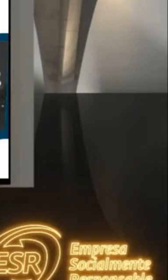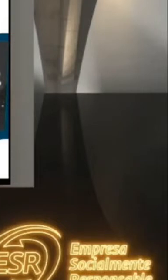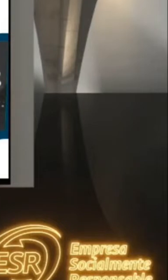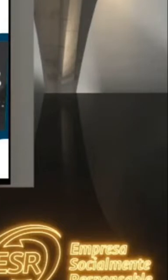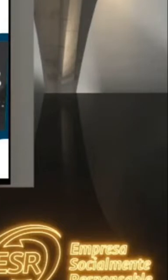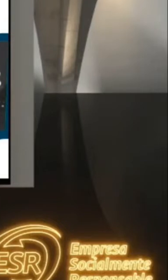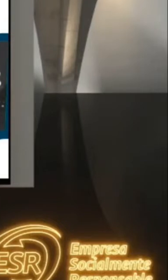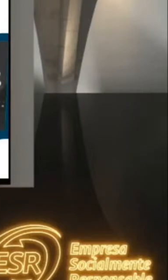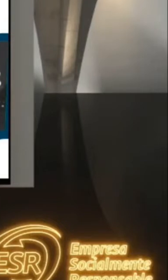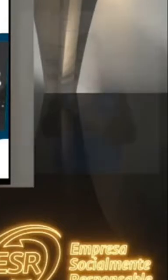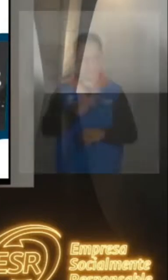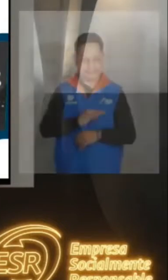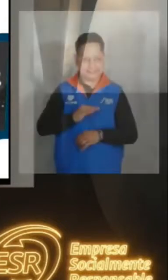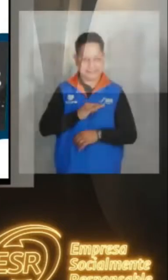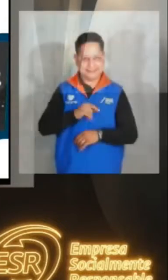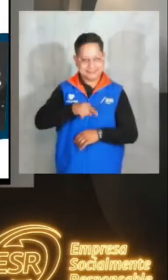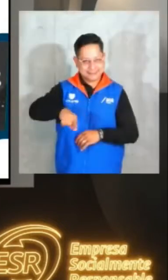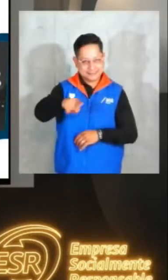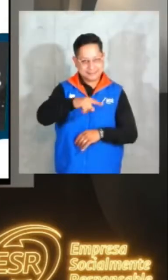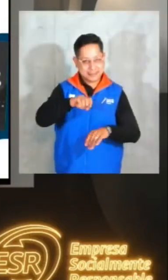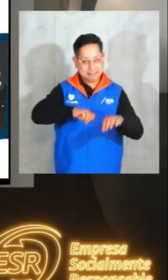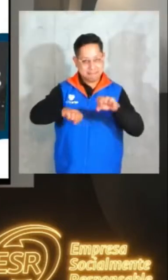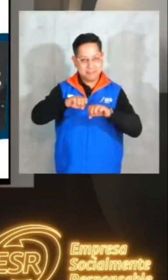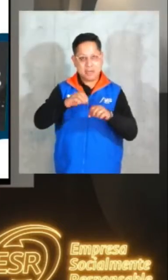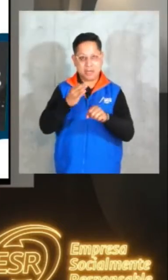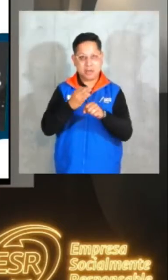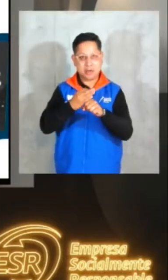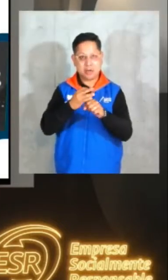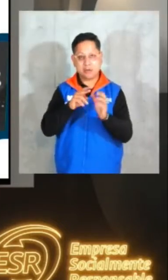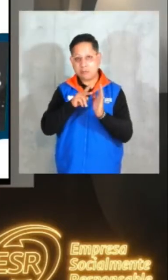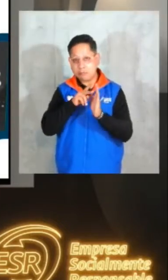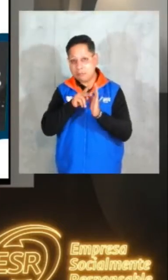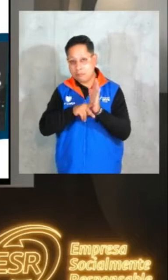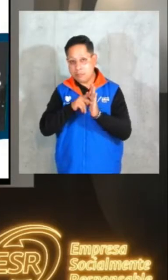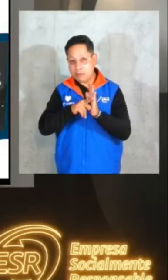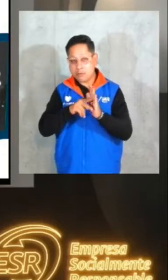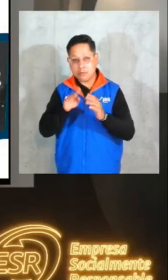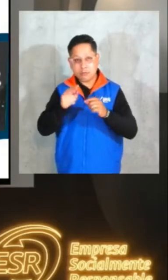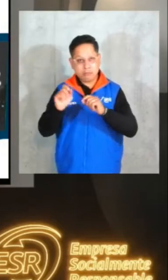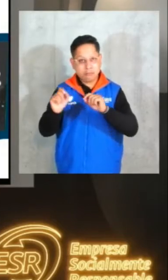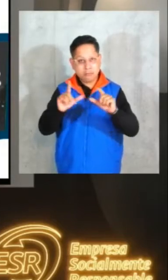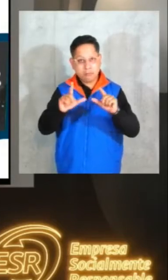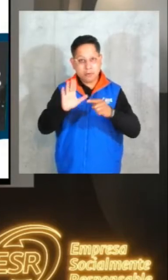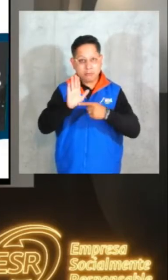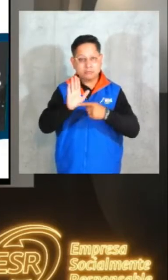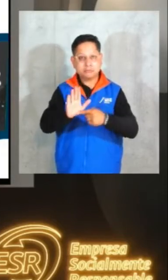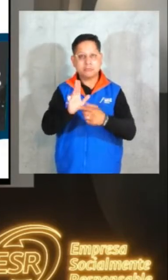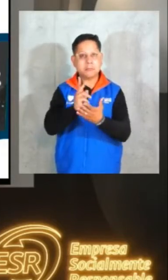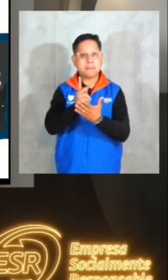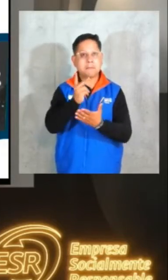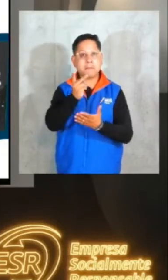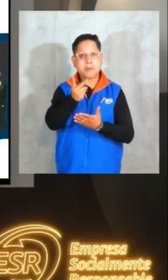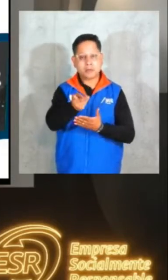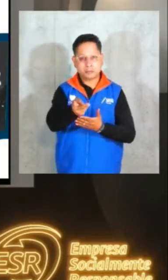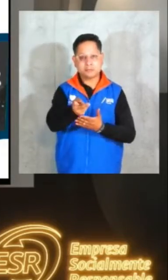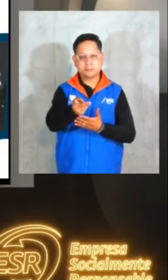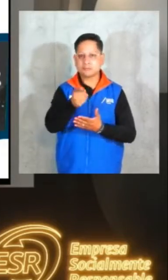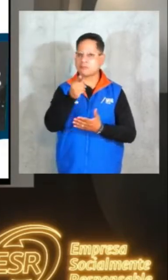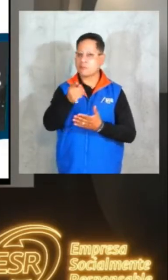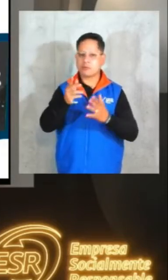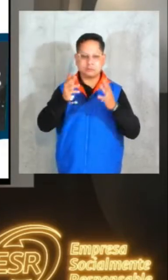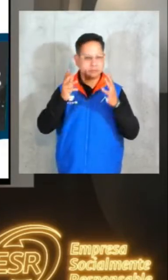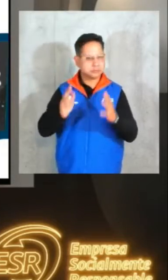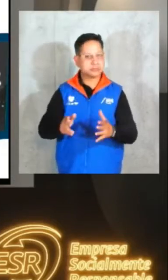quiero felicitar a todas las empresas que en este momento vamos a transmitir la ceremonia de premiación porque han